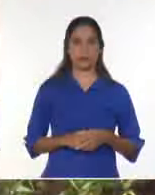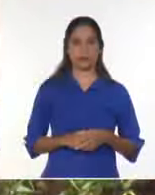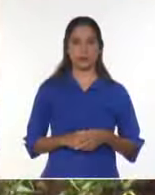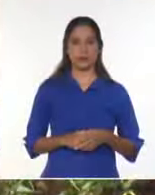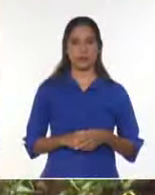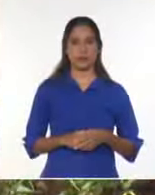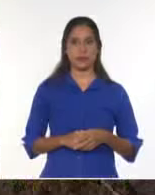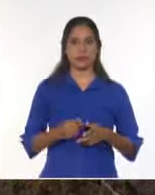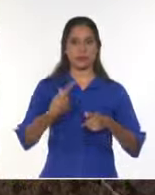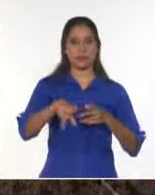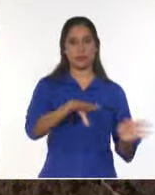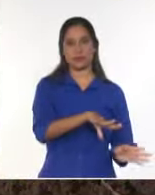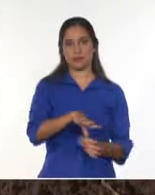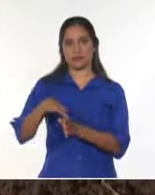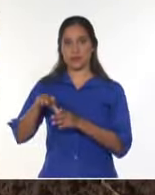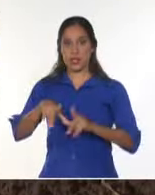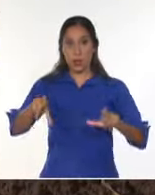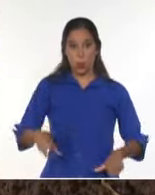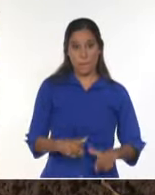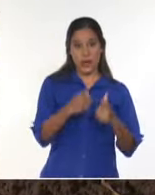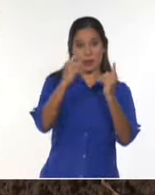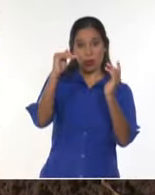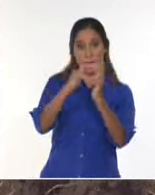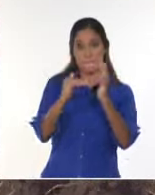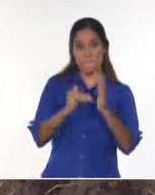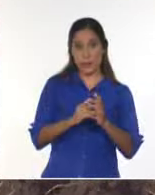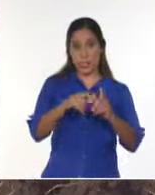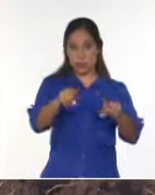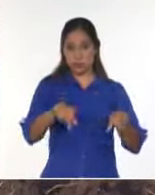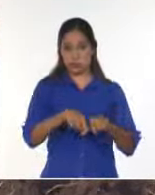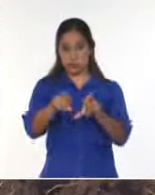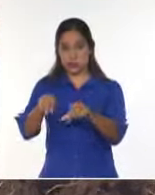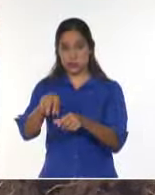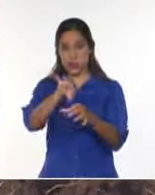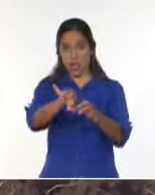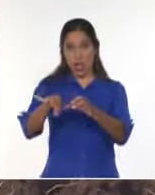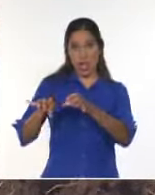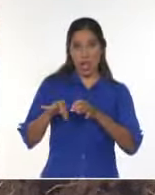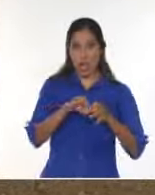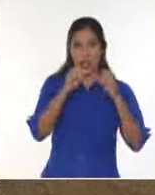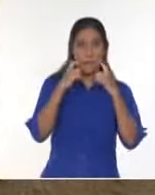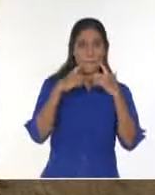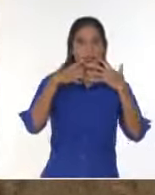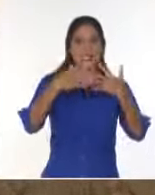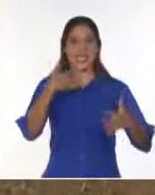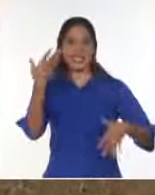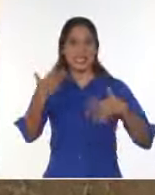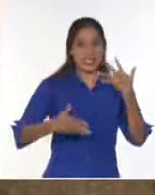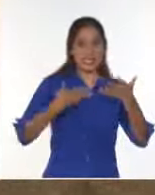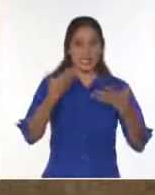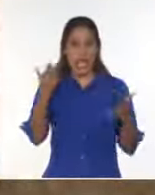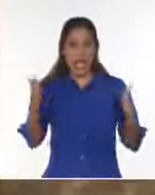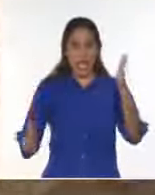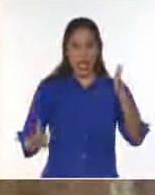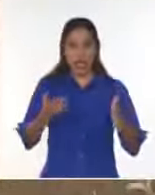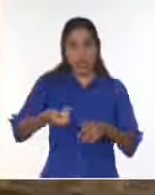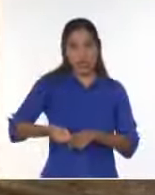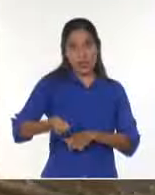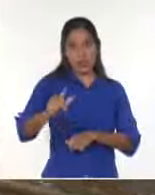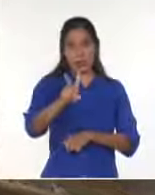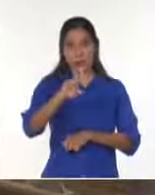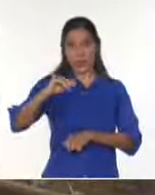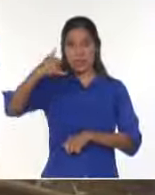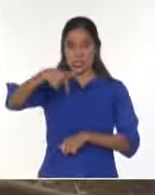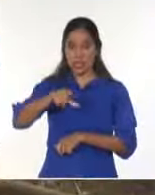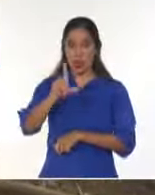El cumplimiento de 1000 hectáreas de siembra en el polo productivo La Cuba matizó la jornada milenia de celebraciones por el 26 de